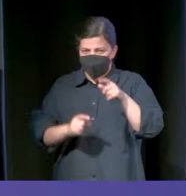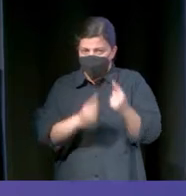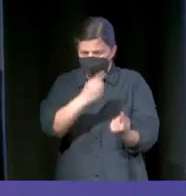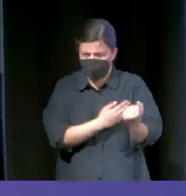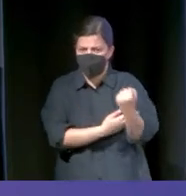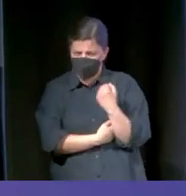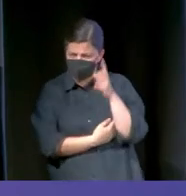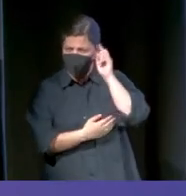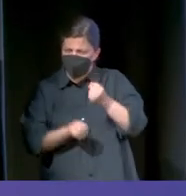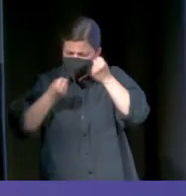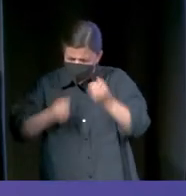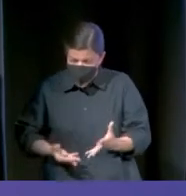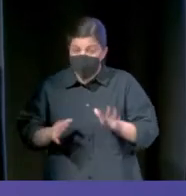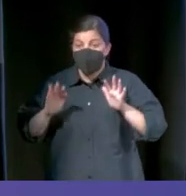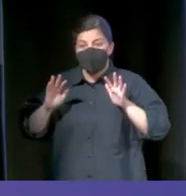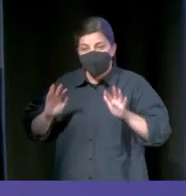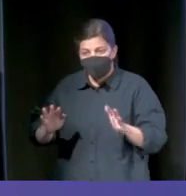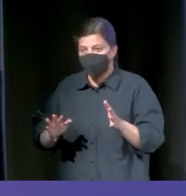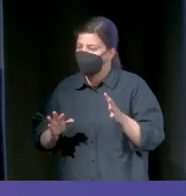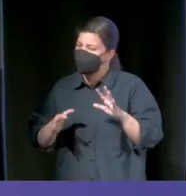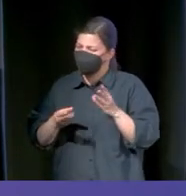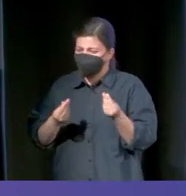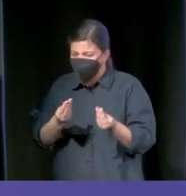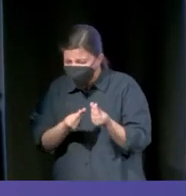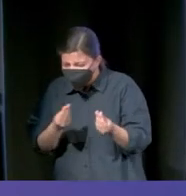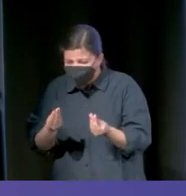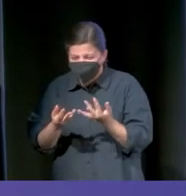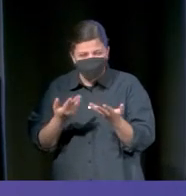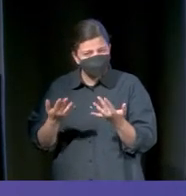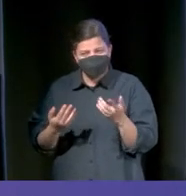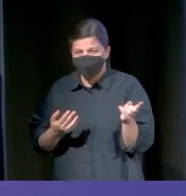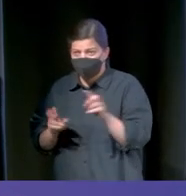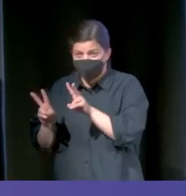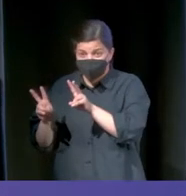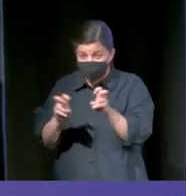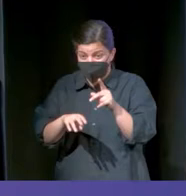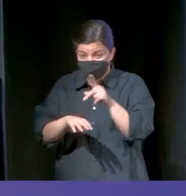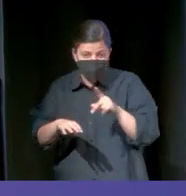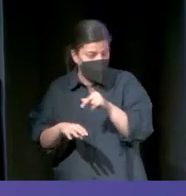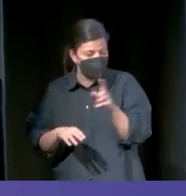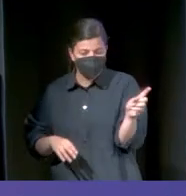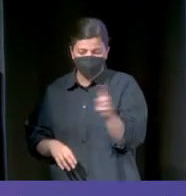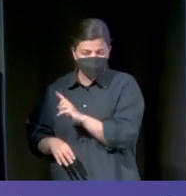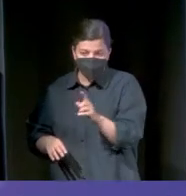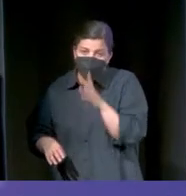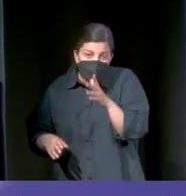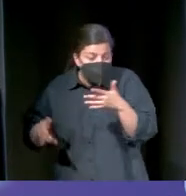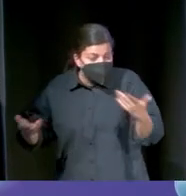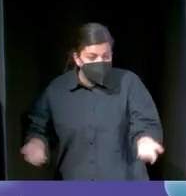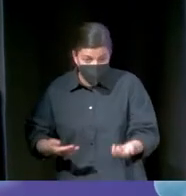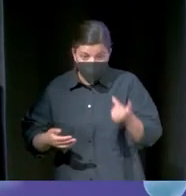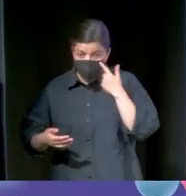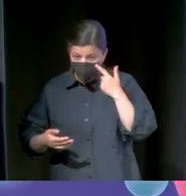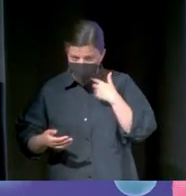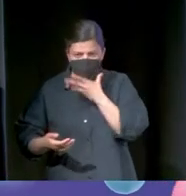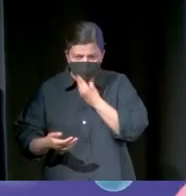pero tampoco tampoco cuajó sabes él no cuajó el tema del tatuaje sino sé por lo que sea y fíjate que me